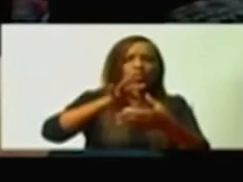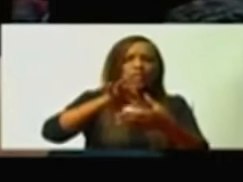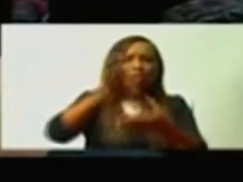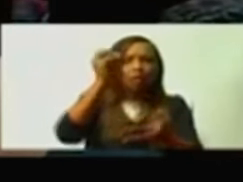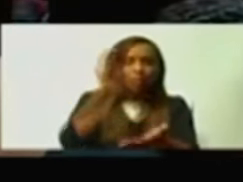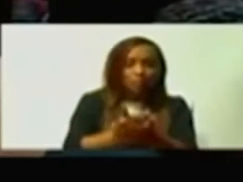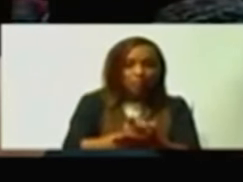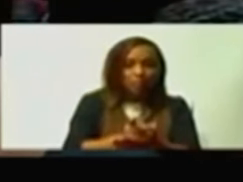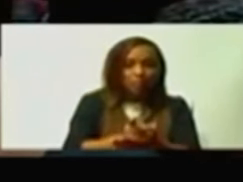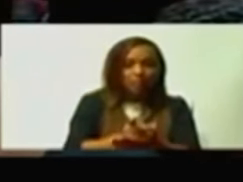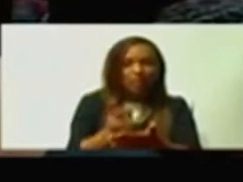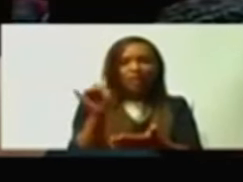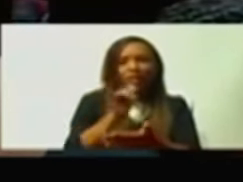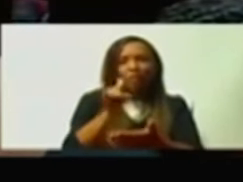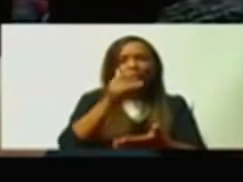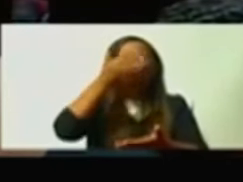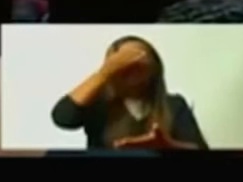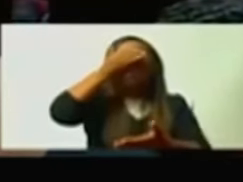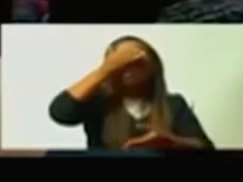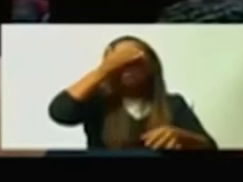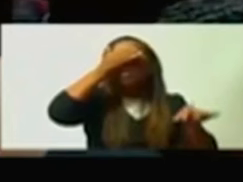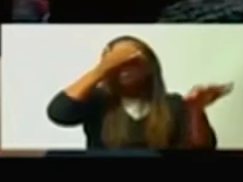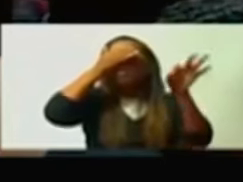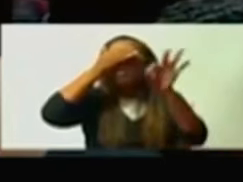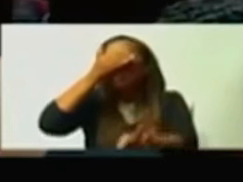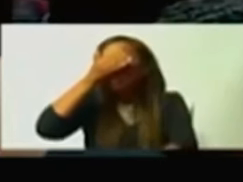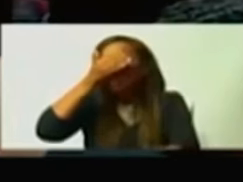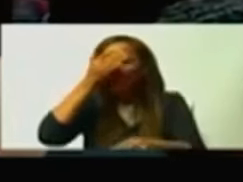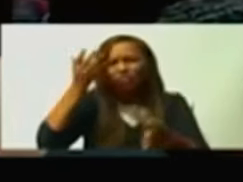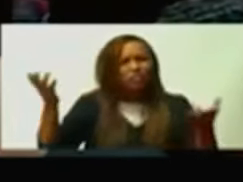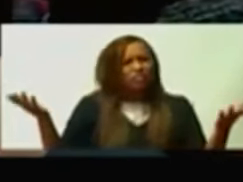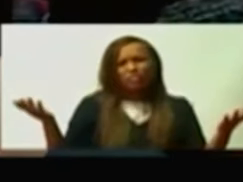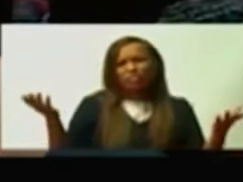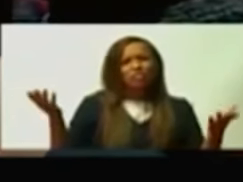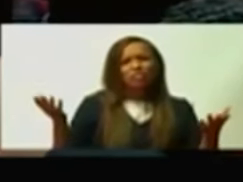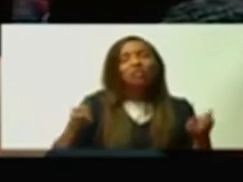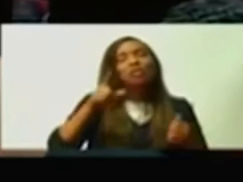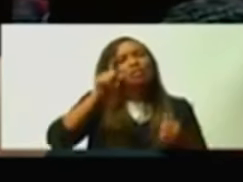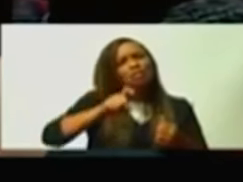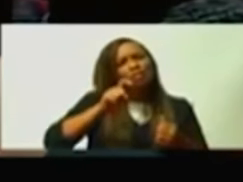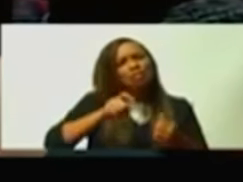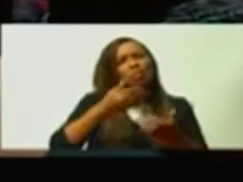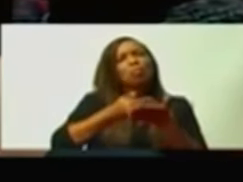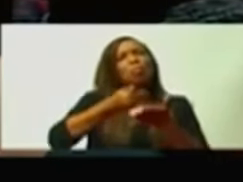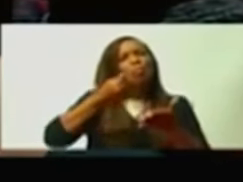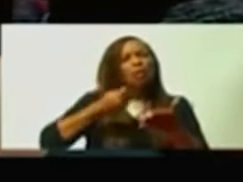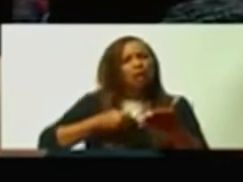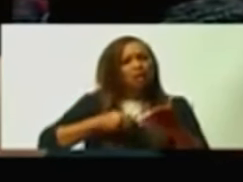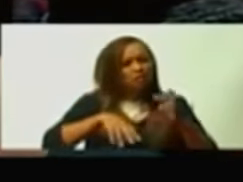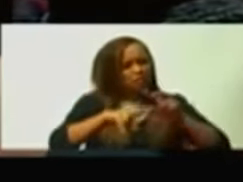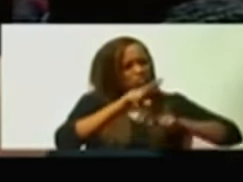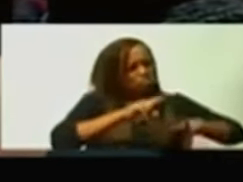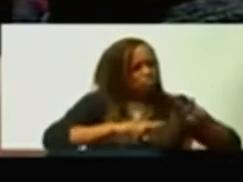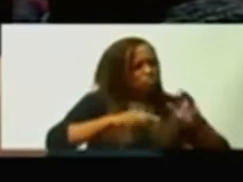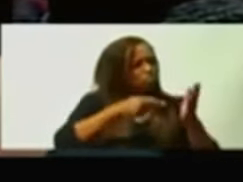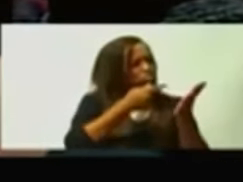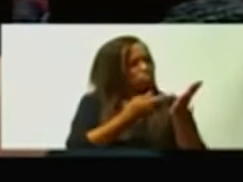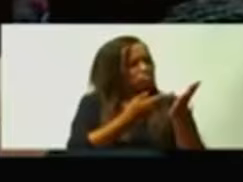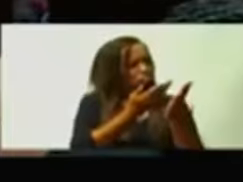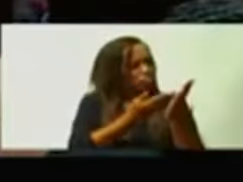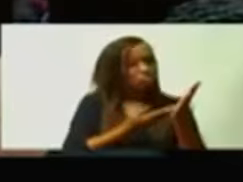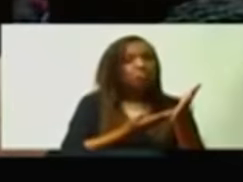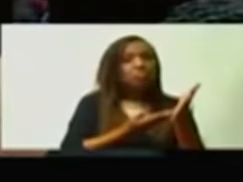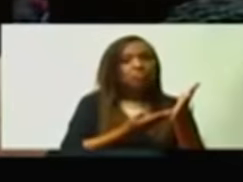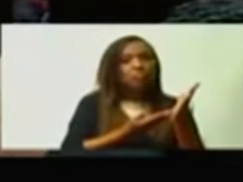eso le pido la atención y sensibilidad de los colegas para que reflexionemos, y también coincido con el vocero Luis Enrique